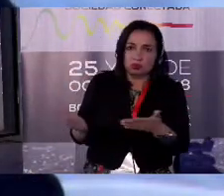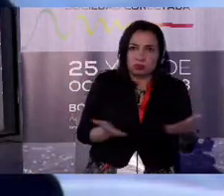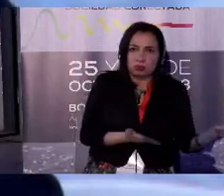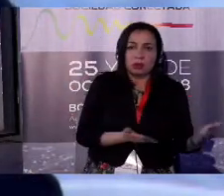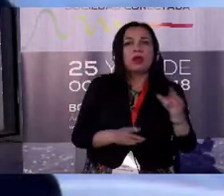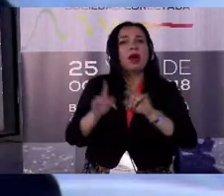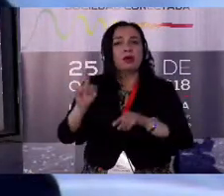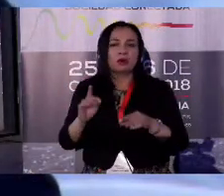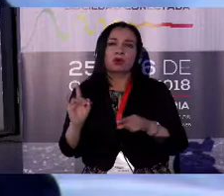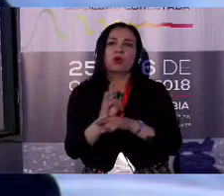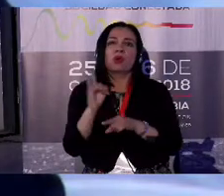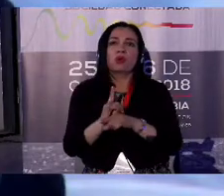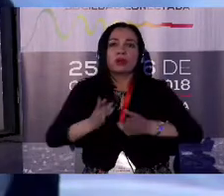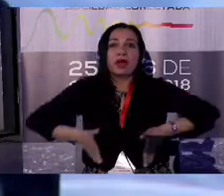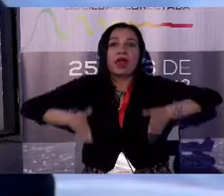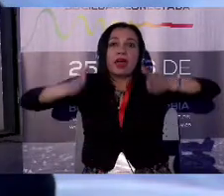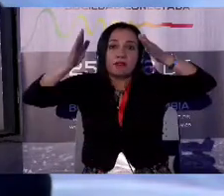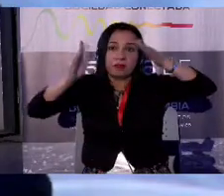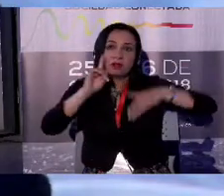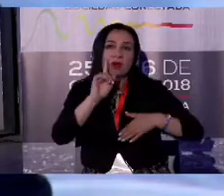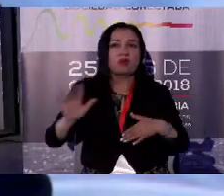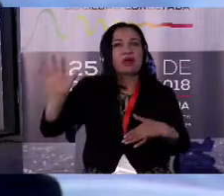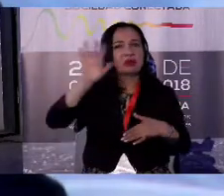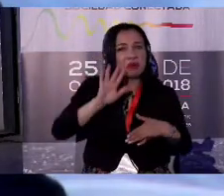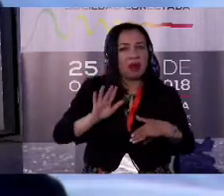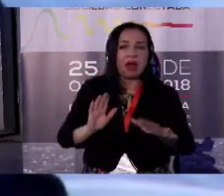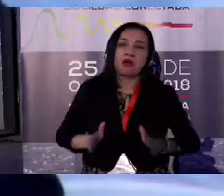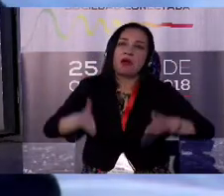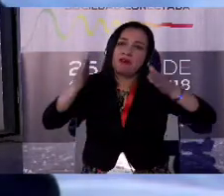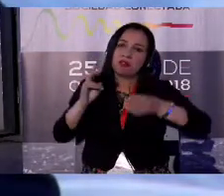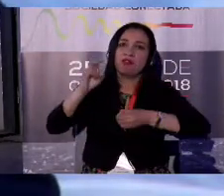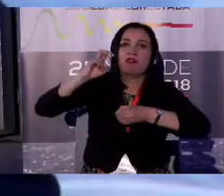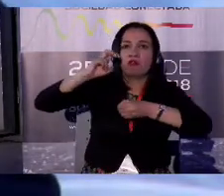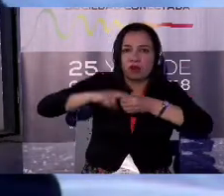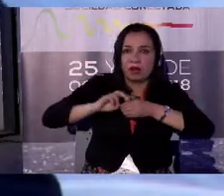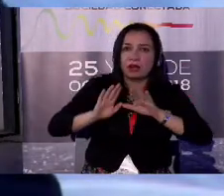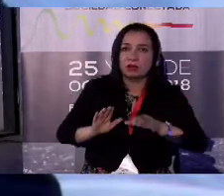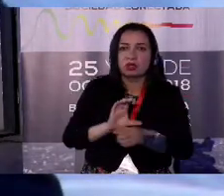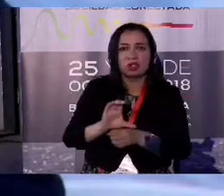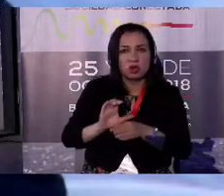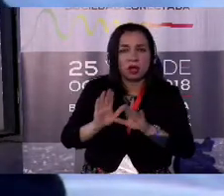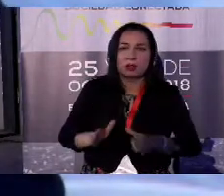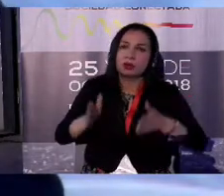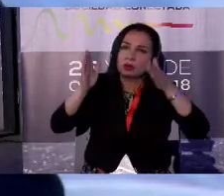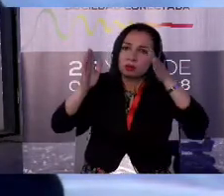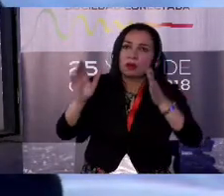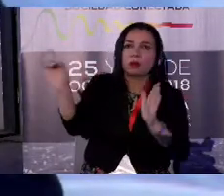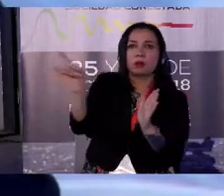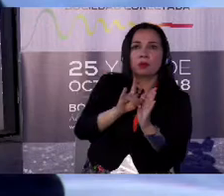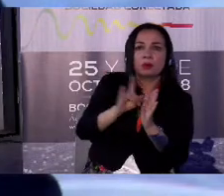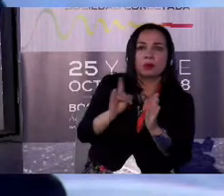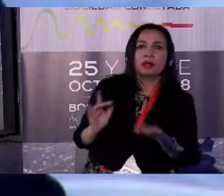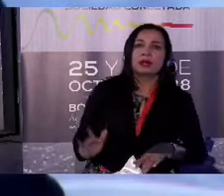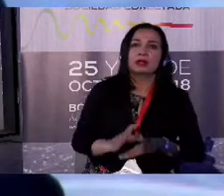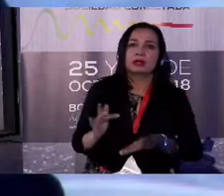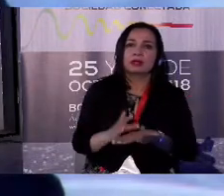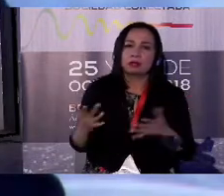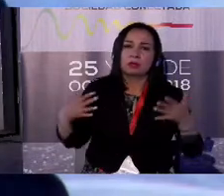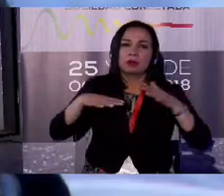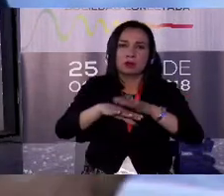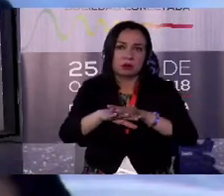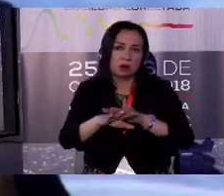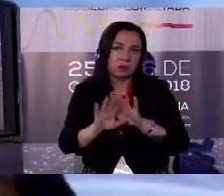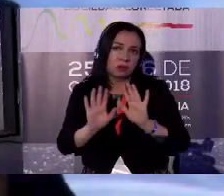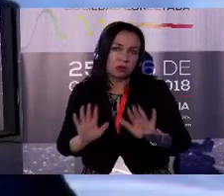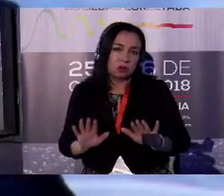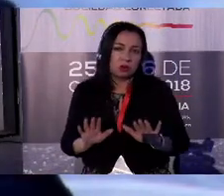edificios federales o nacionales para que esos sean para estimular despliegue de redes, pero todavía no se le ha encontrado la